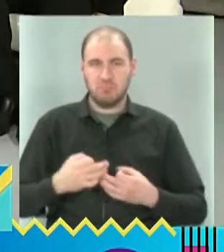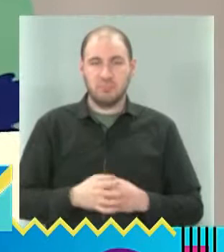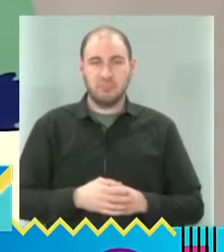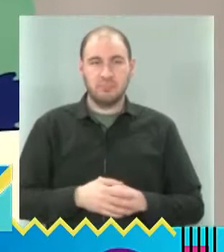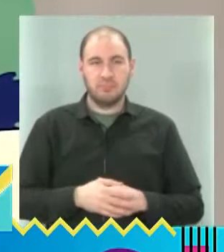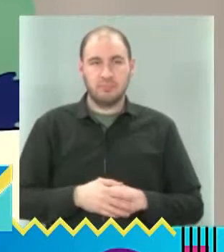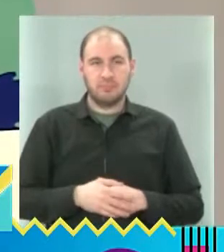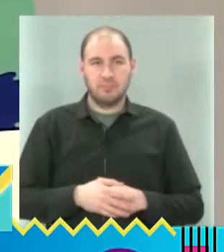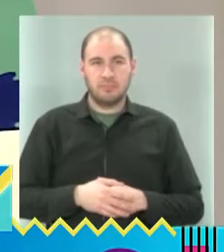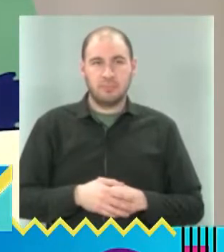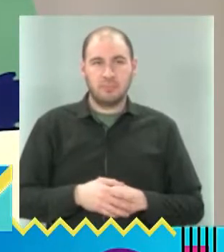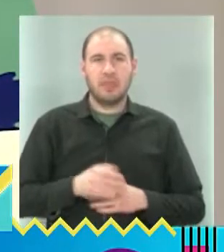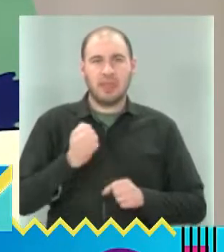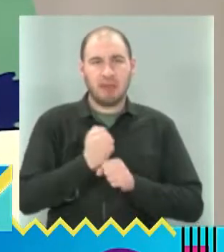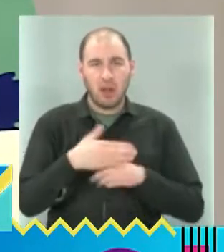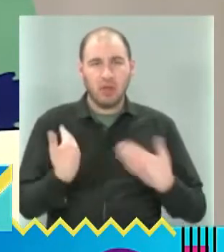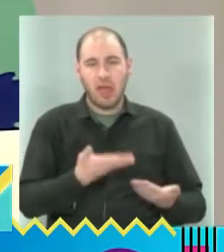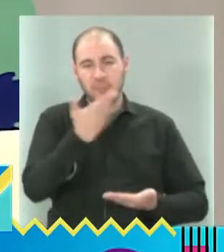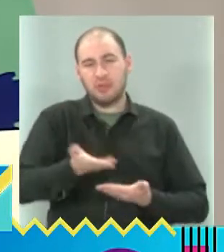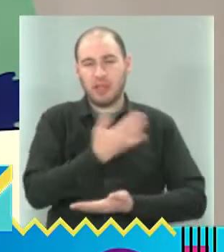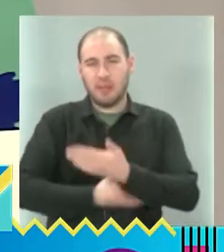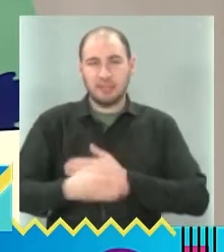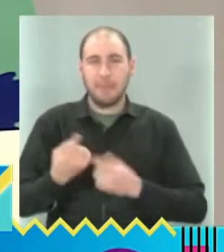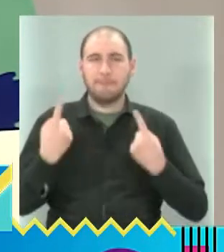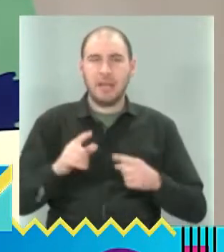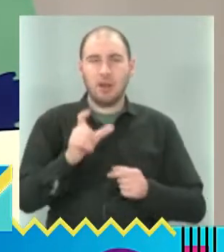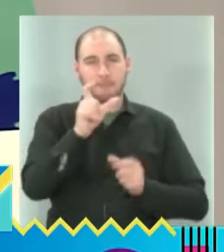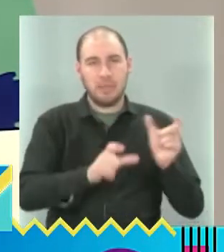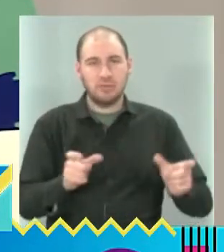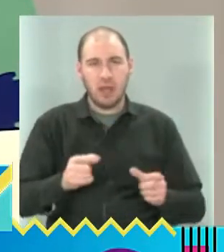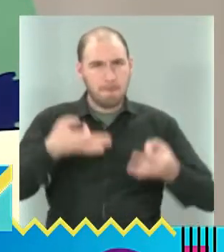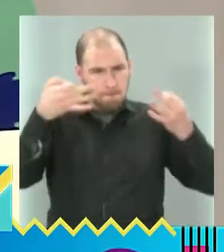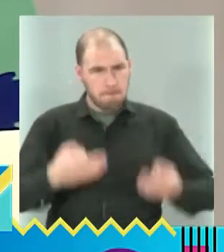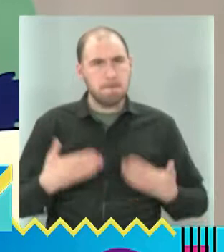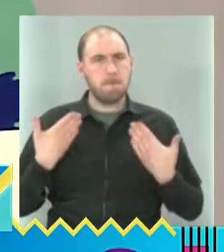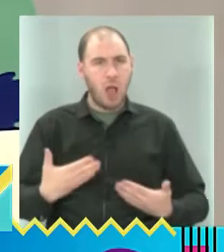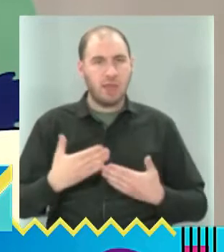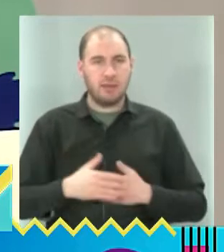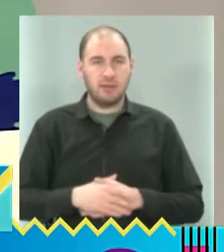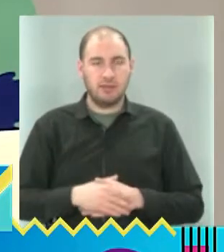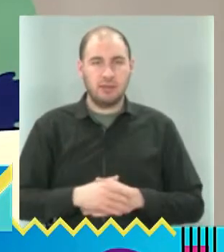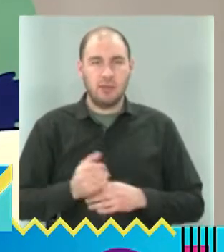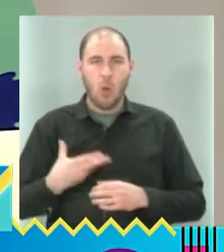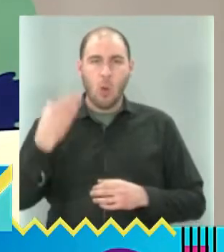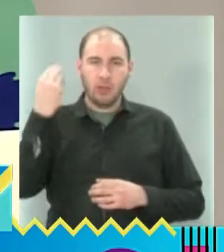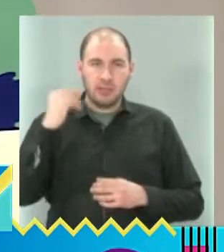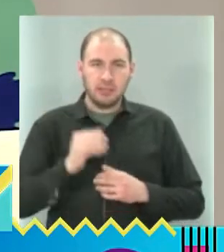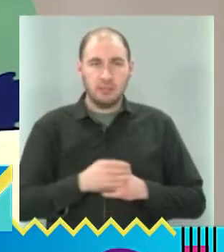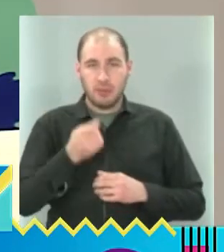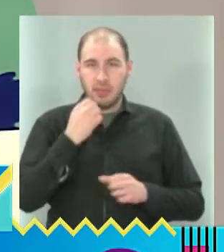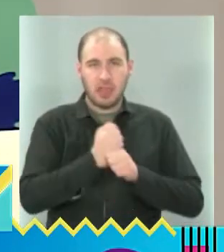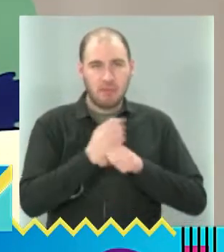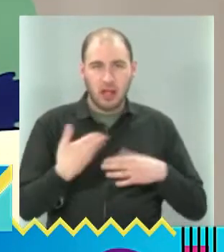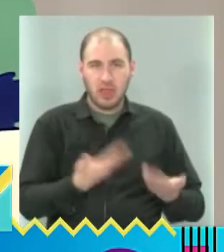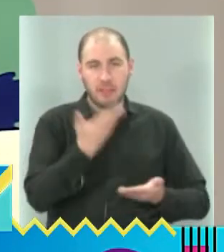esto de, sí, darle trabajo a personas con discapacidad, pero personas que tengan idoneidad para el cargo. Muchas veces, a la hora de dar